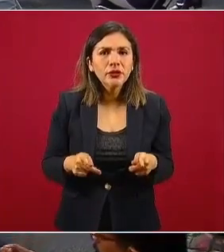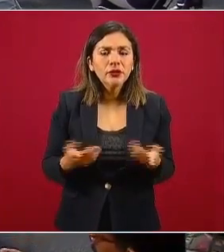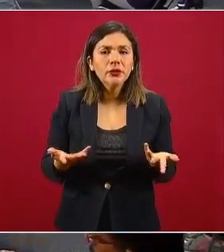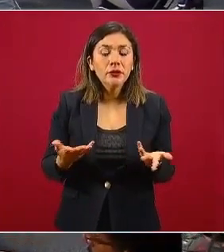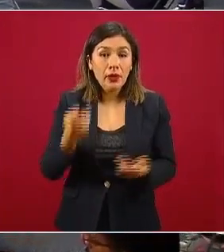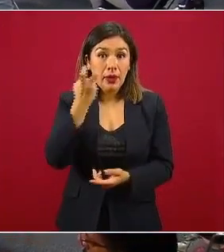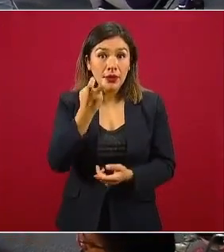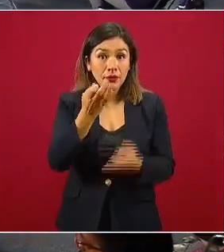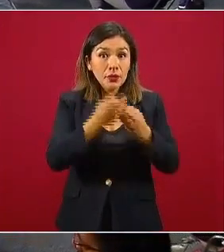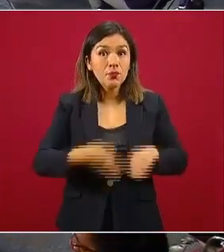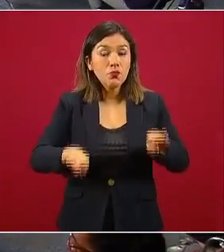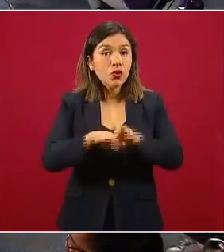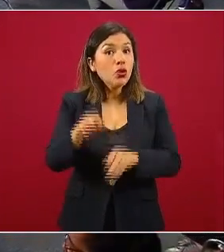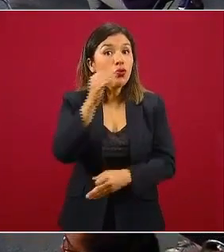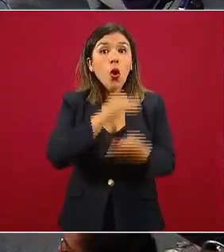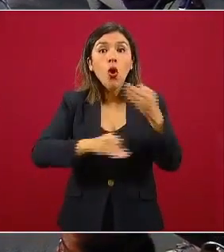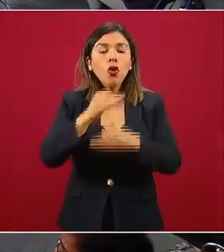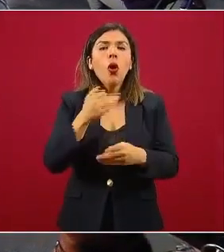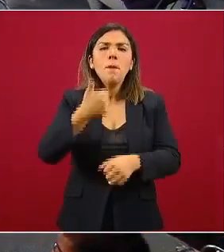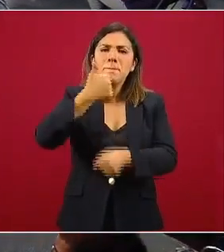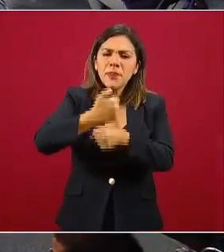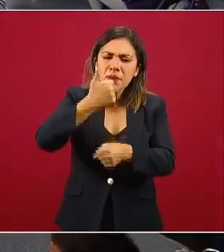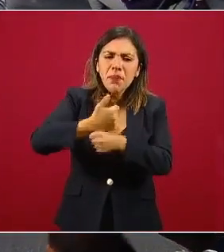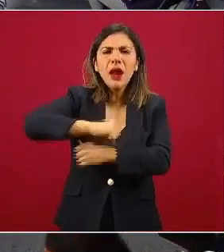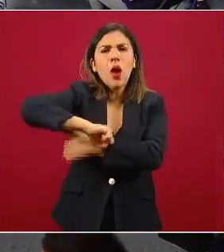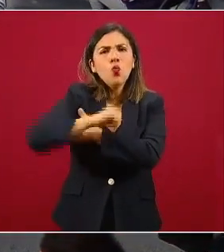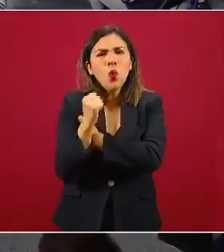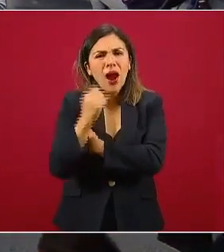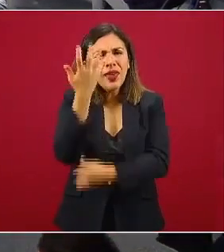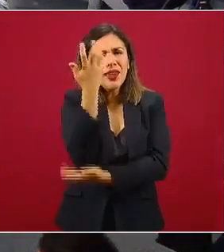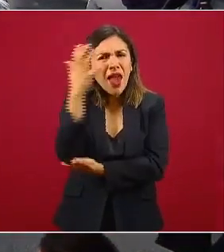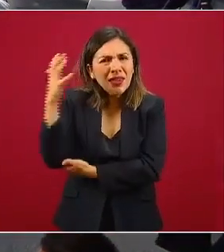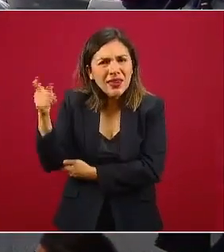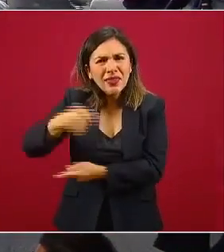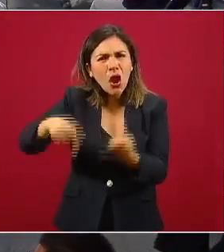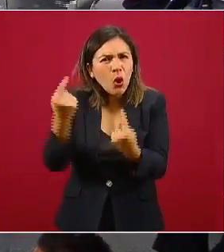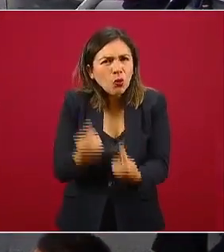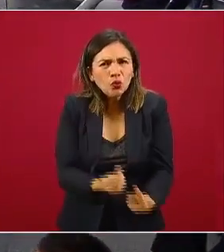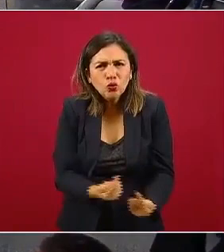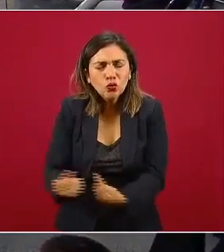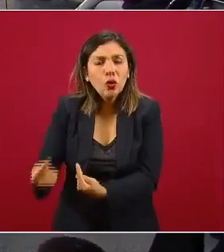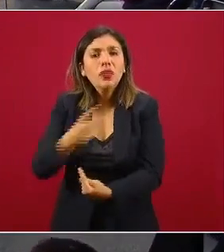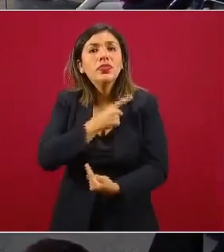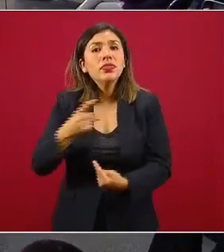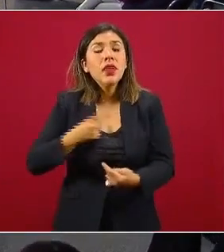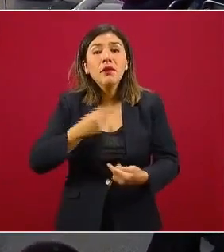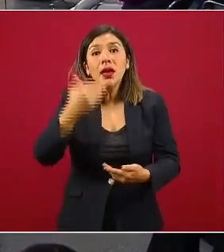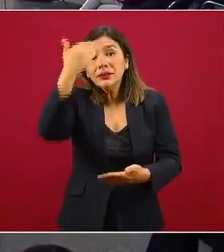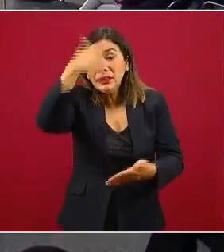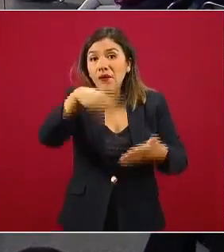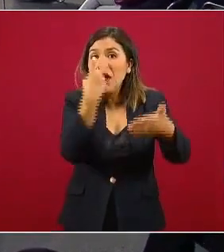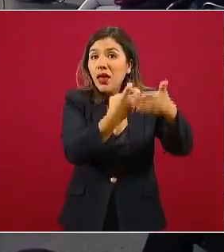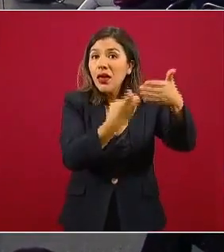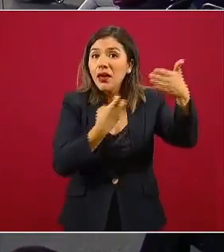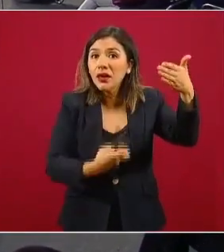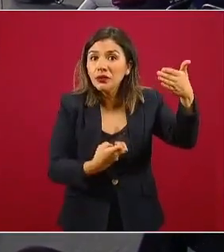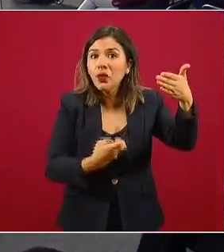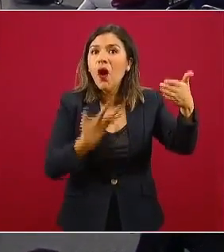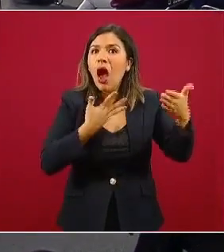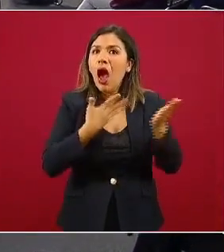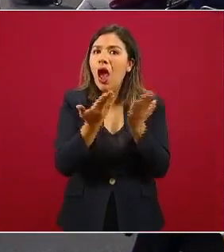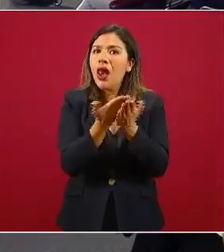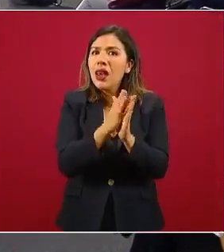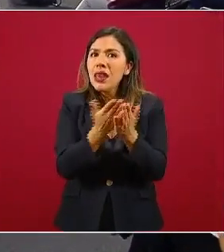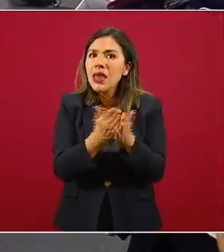Es importante que todos desde las primarias, desde las guarderías, desde los kinder, tengamos este manual y esté en los